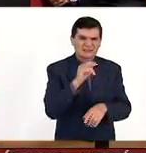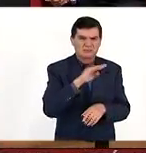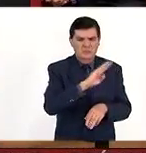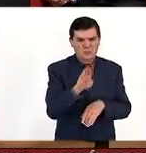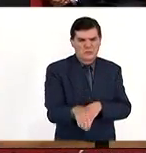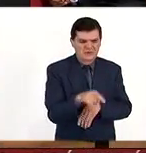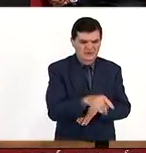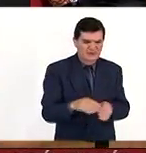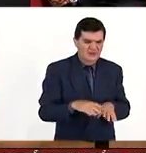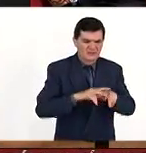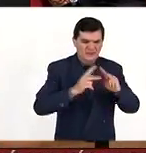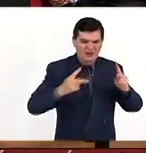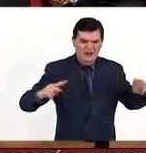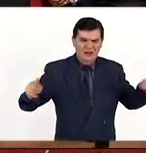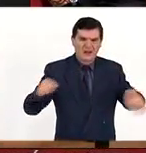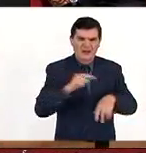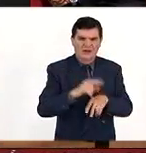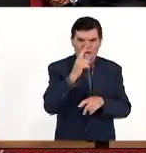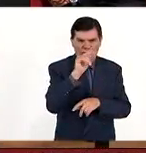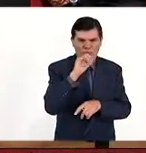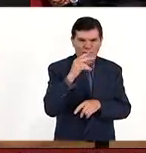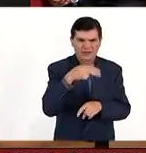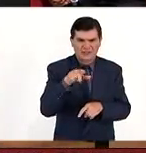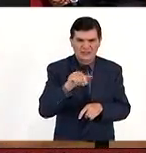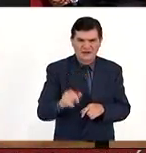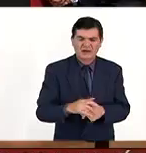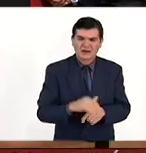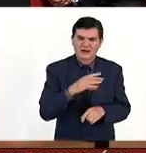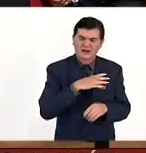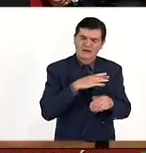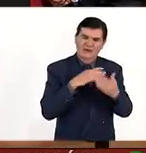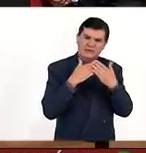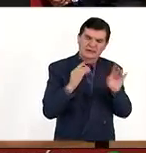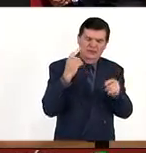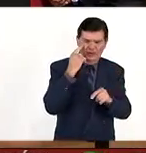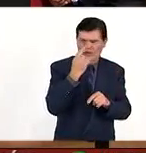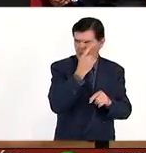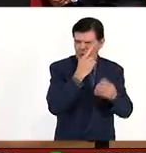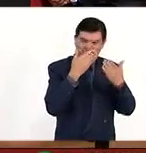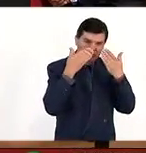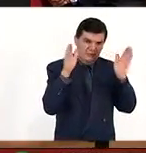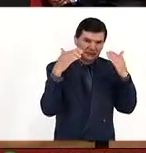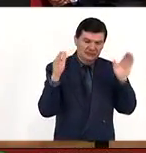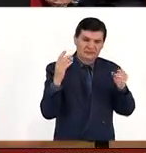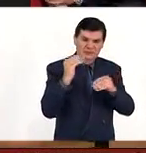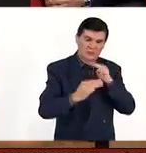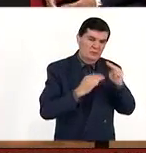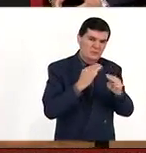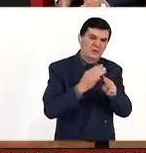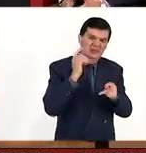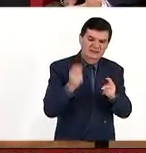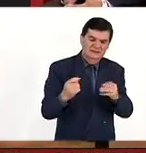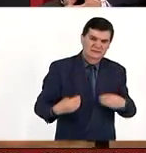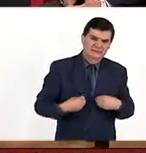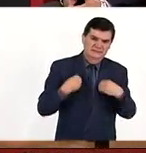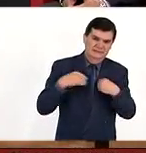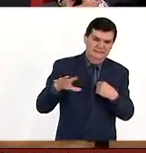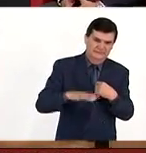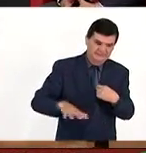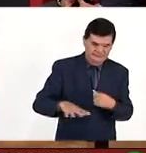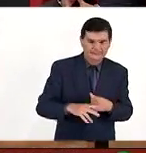muerto en las en las playas turcas ha abierto los ojos podríamos decir del mundo lo que está viviendo